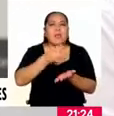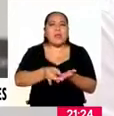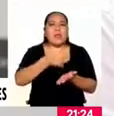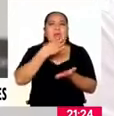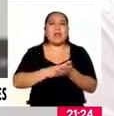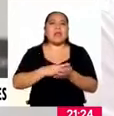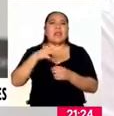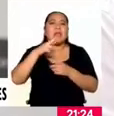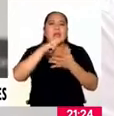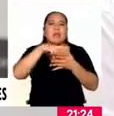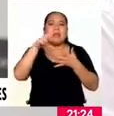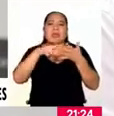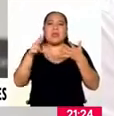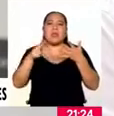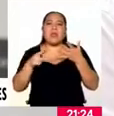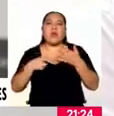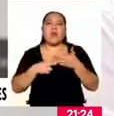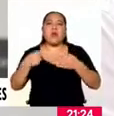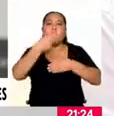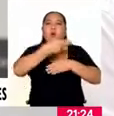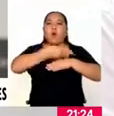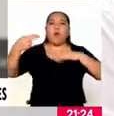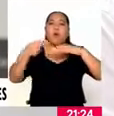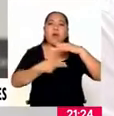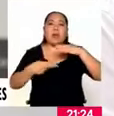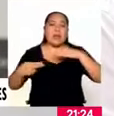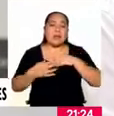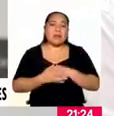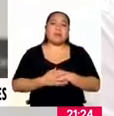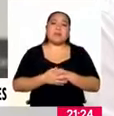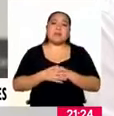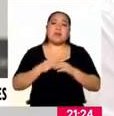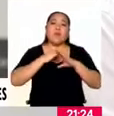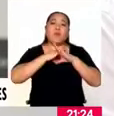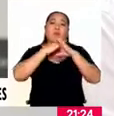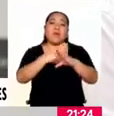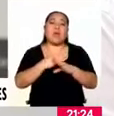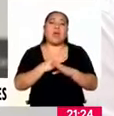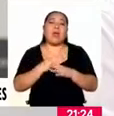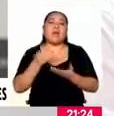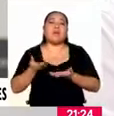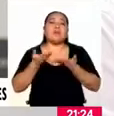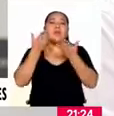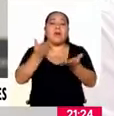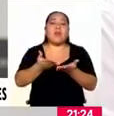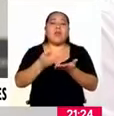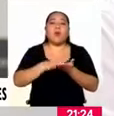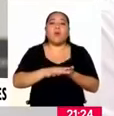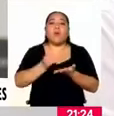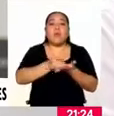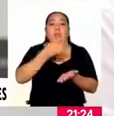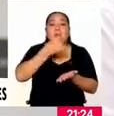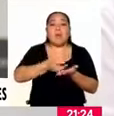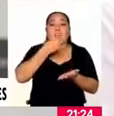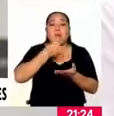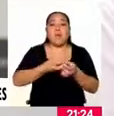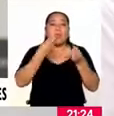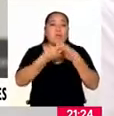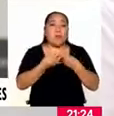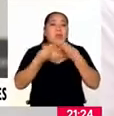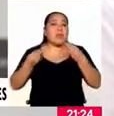región Huaraz se ha bloqueado un camión nuestro llevando medicamentos, insumos y vacunas, que